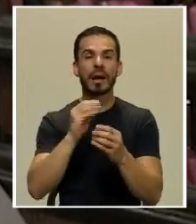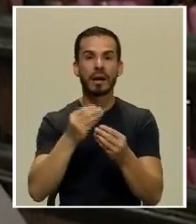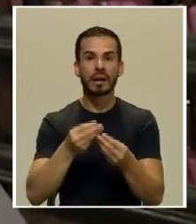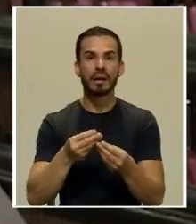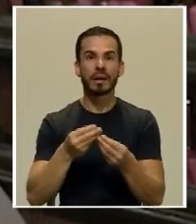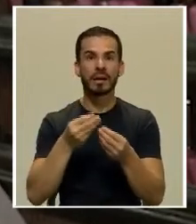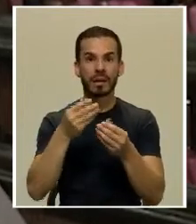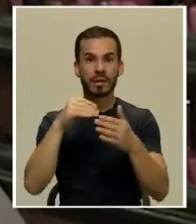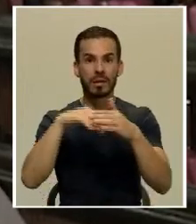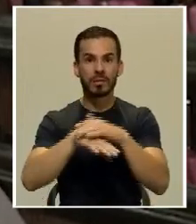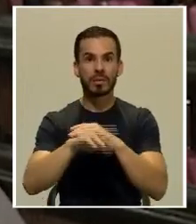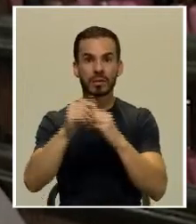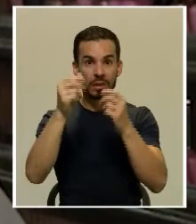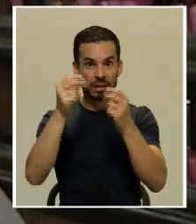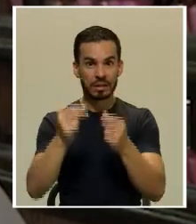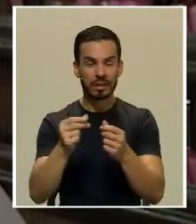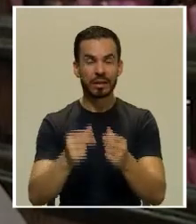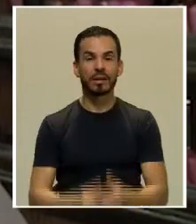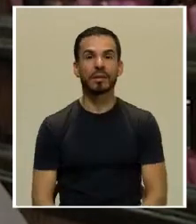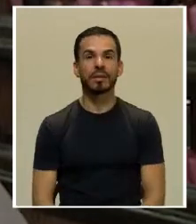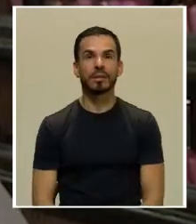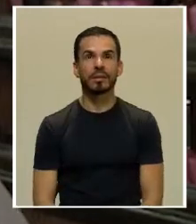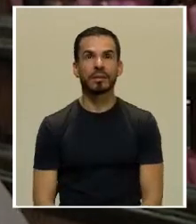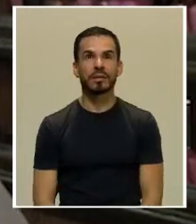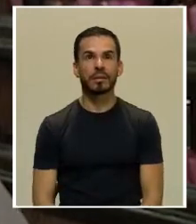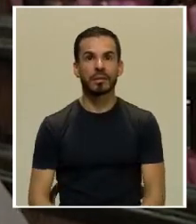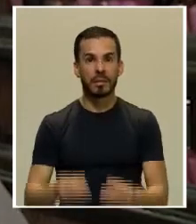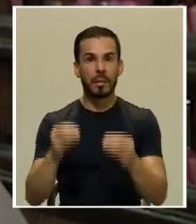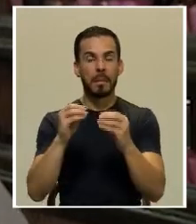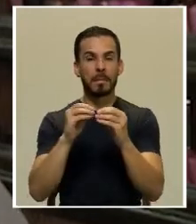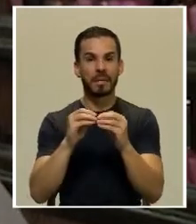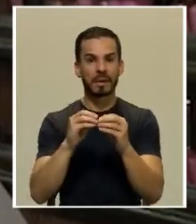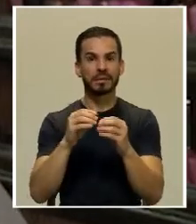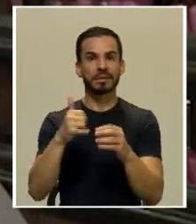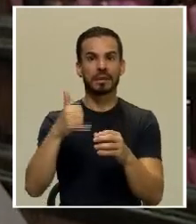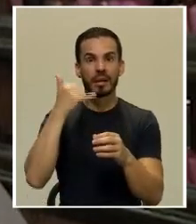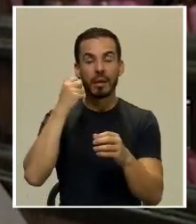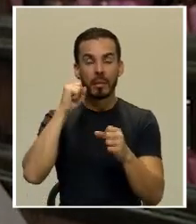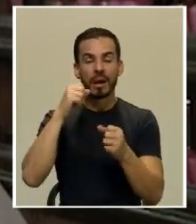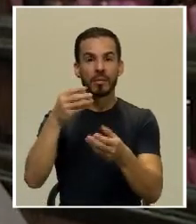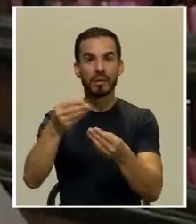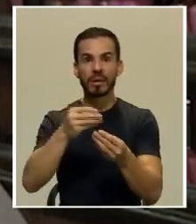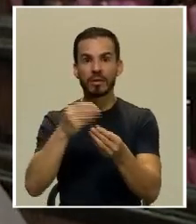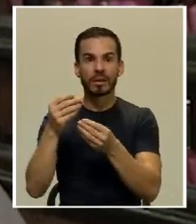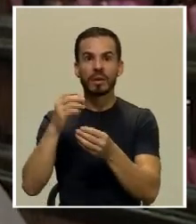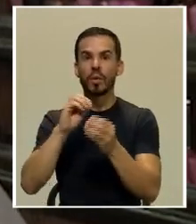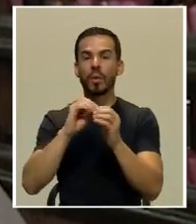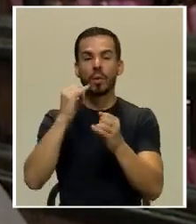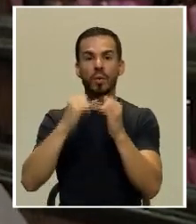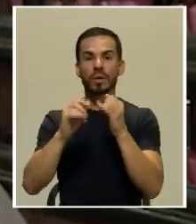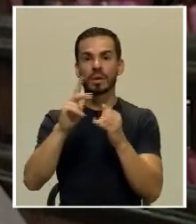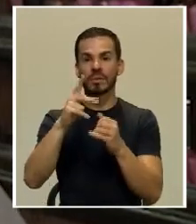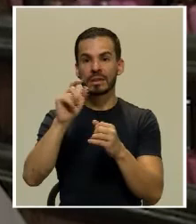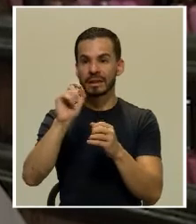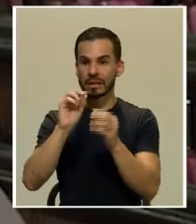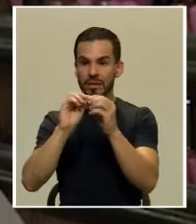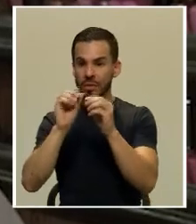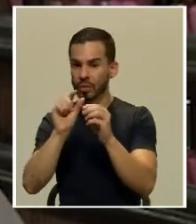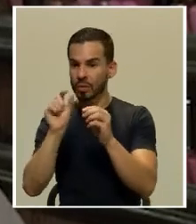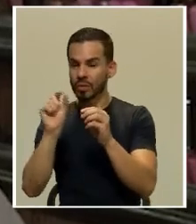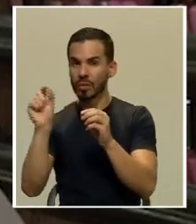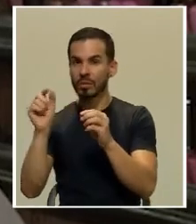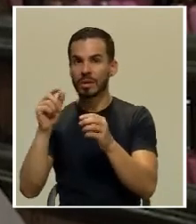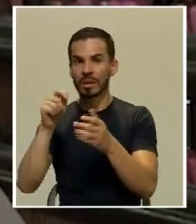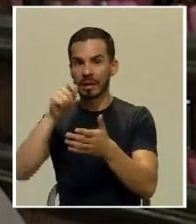hacerle, bueno, también de un depósito de un dinero, más el teléfono, y para poderlo retirar eran los últimos 3 dígitos de mi tarjeta, que